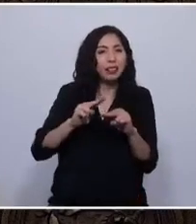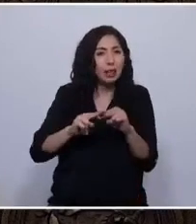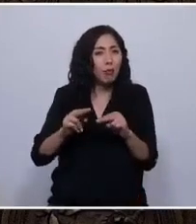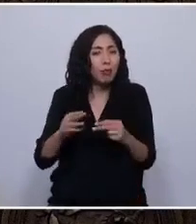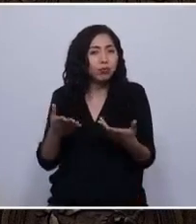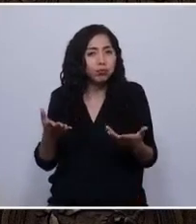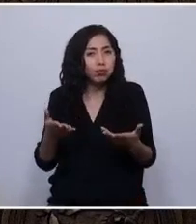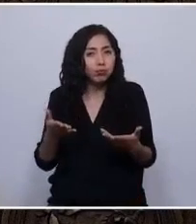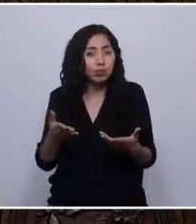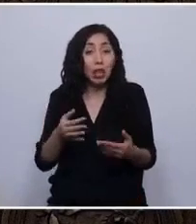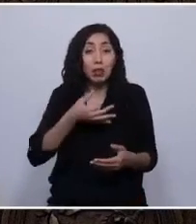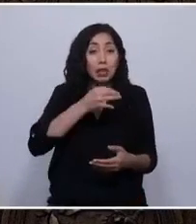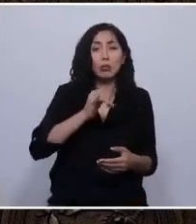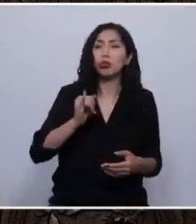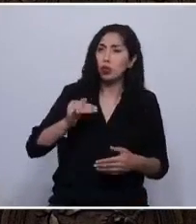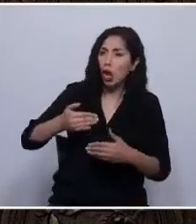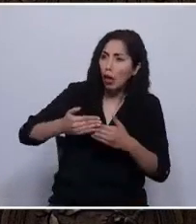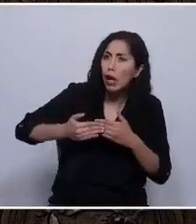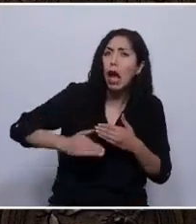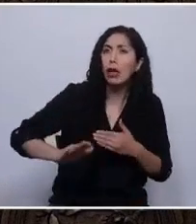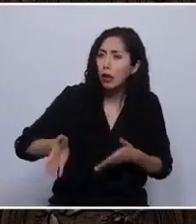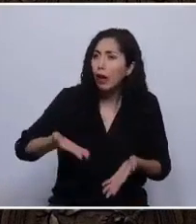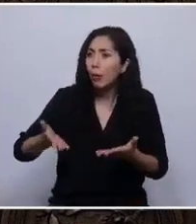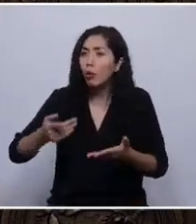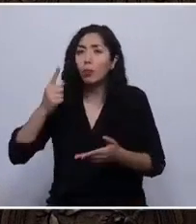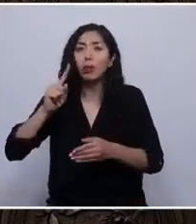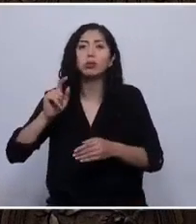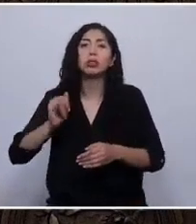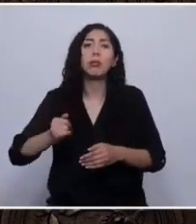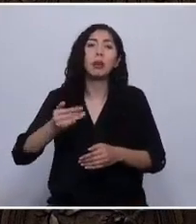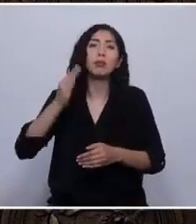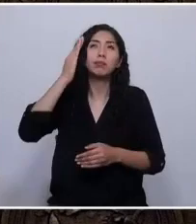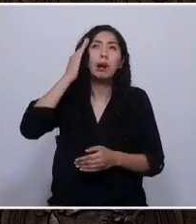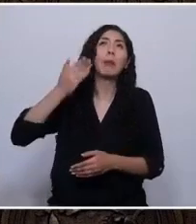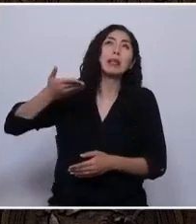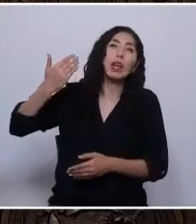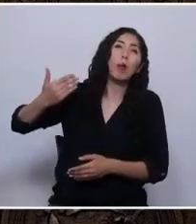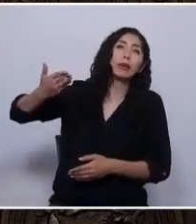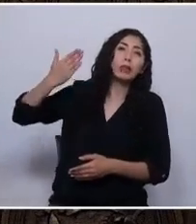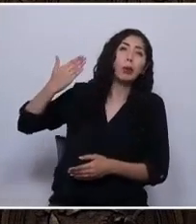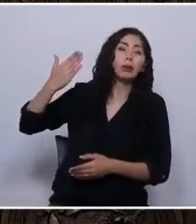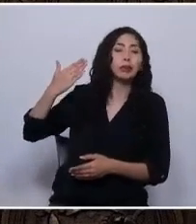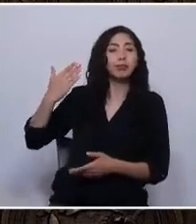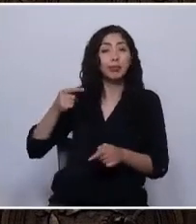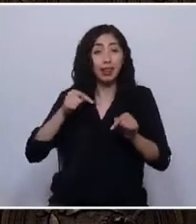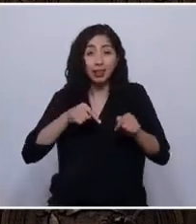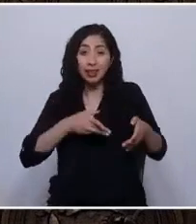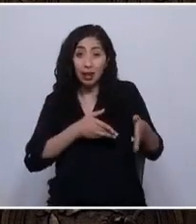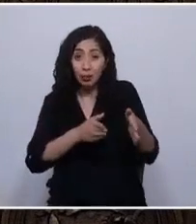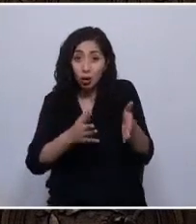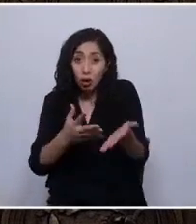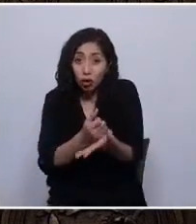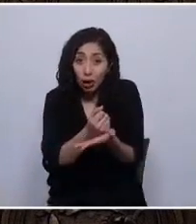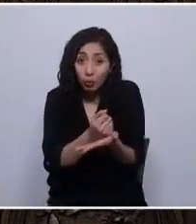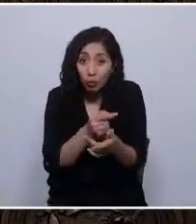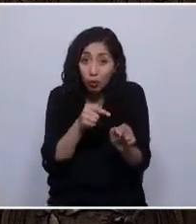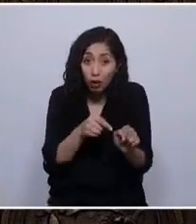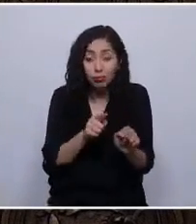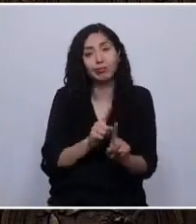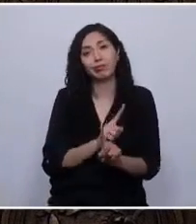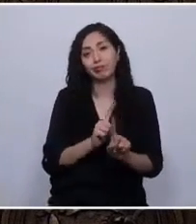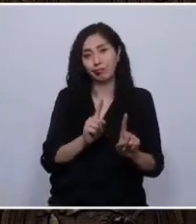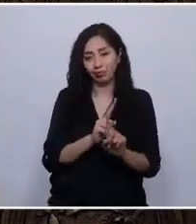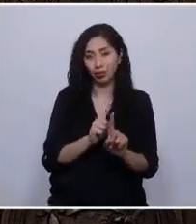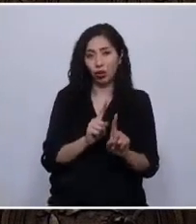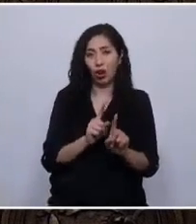para adelante, pero a veces no dejamos de mirar hacia atrás. Este no es el camino por el que lograremos nuestro encargo.